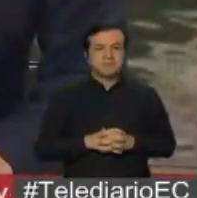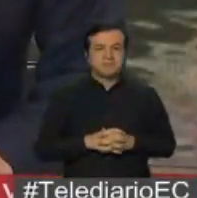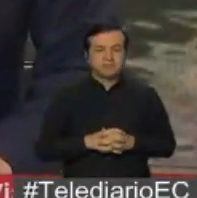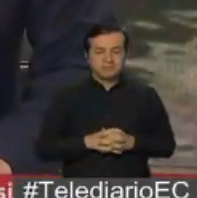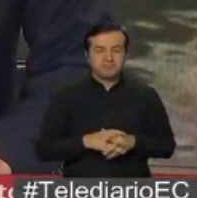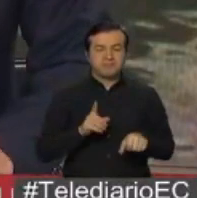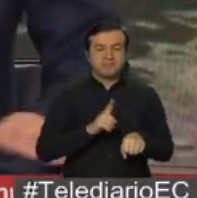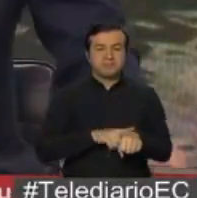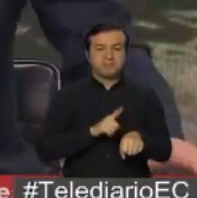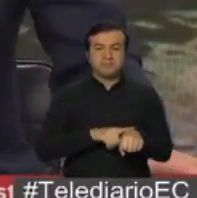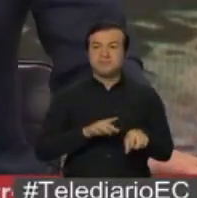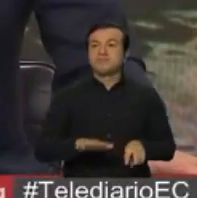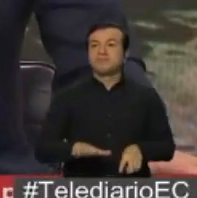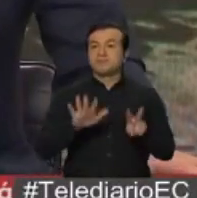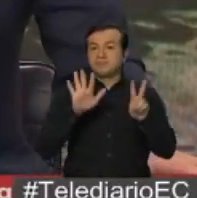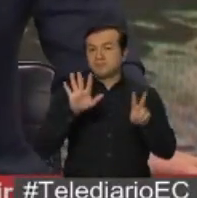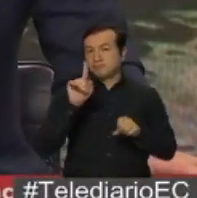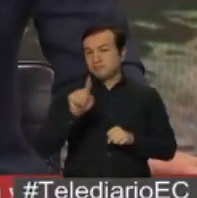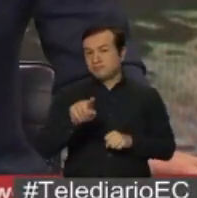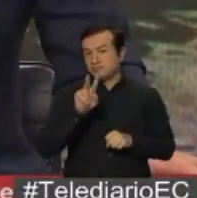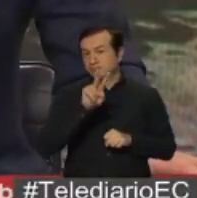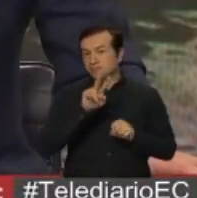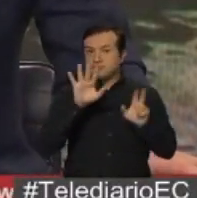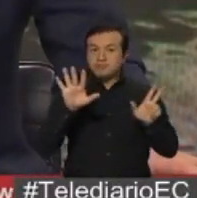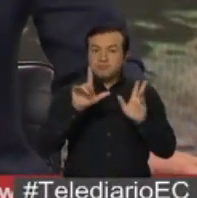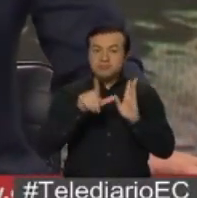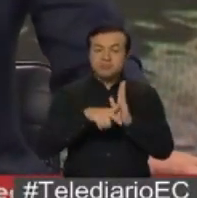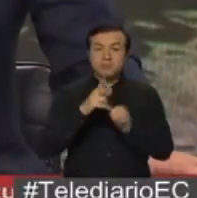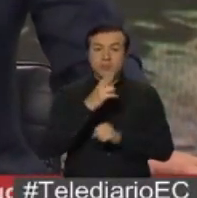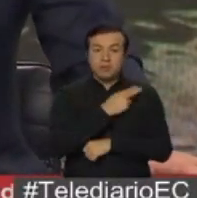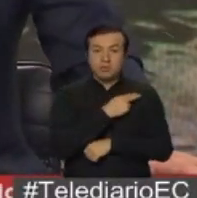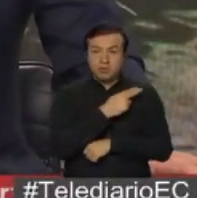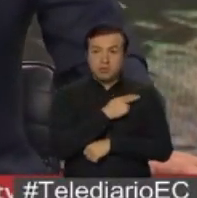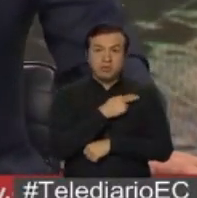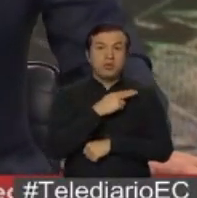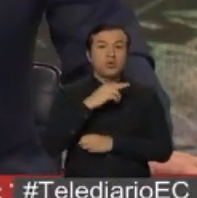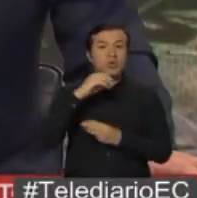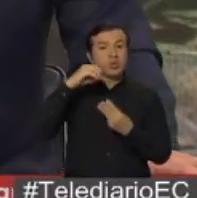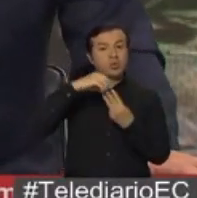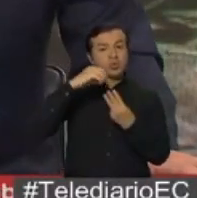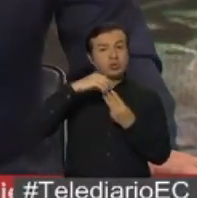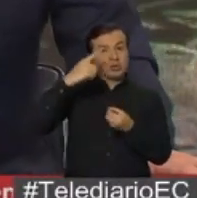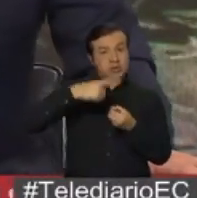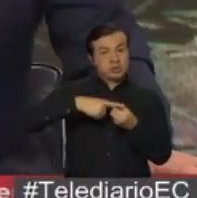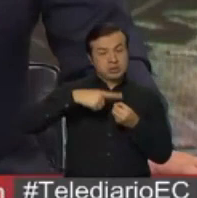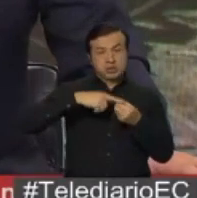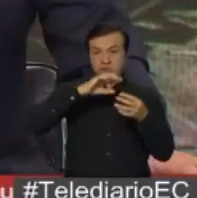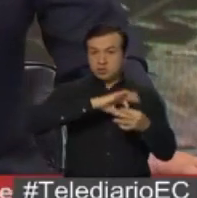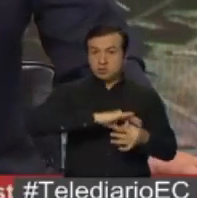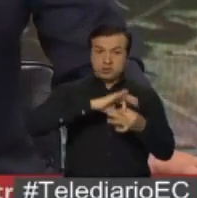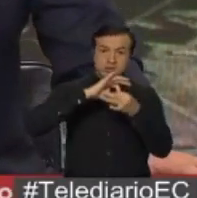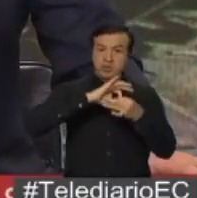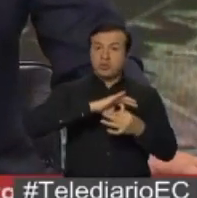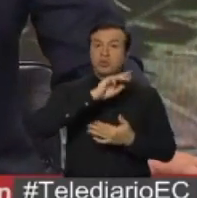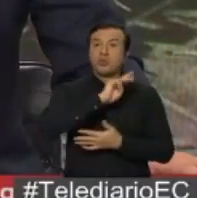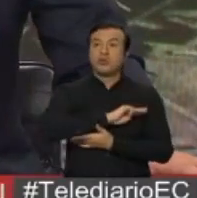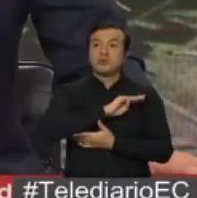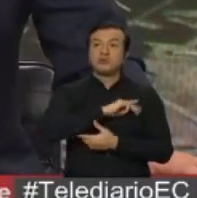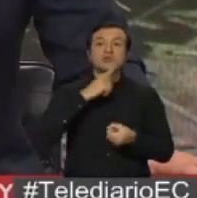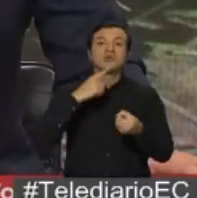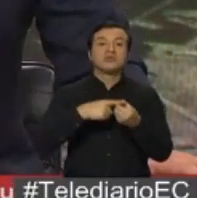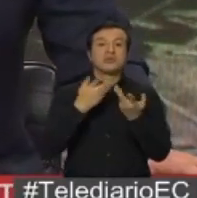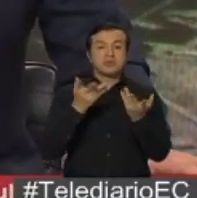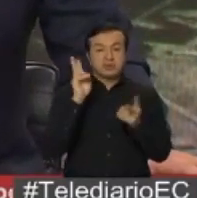siete de la mañana 28 minutos investigadores de la universidad de quito en colaboración con el municipio de la capital